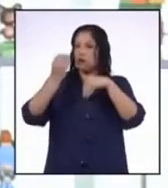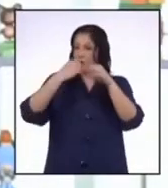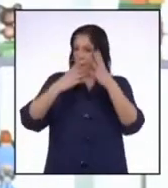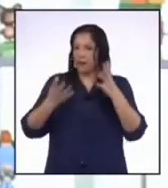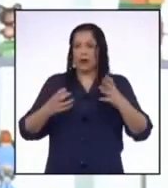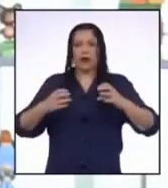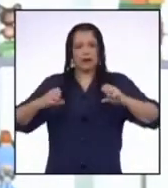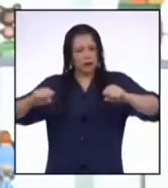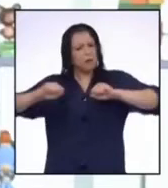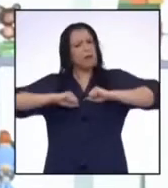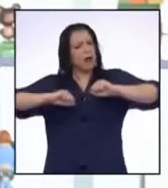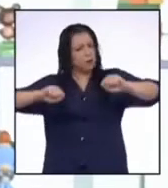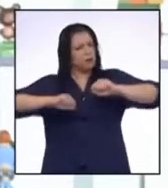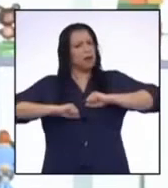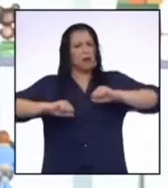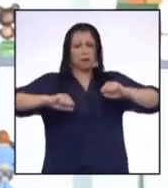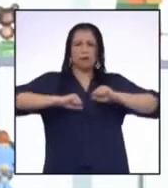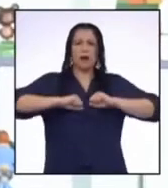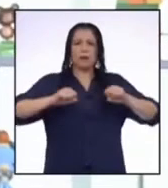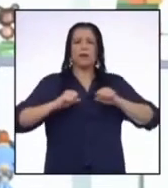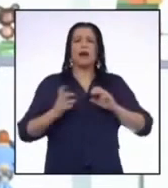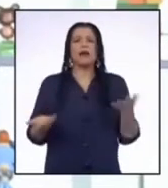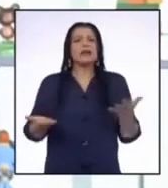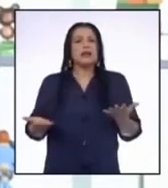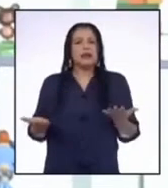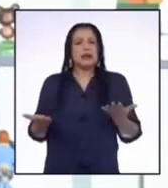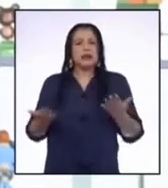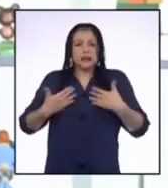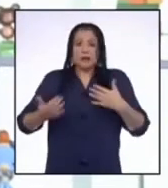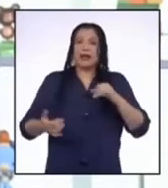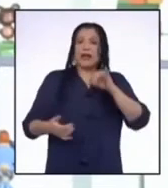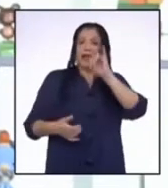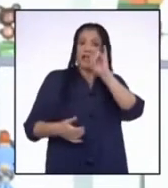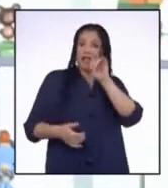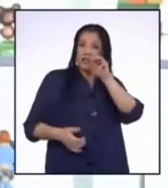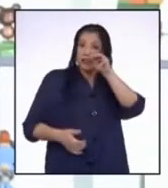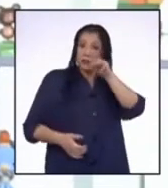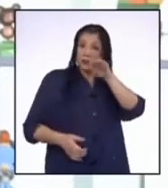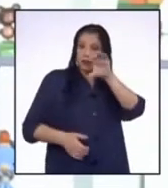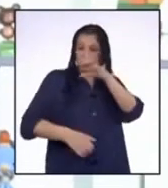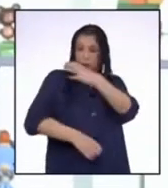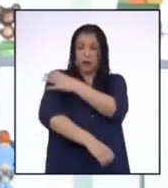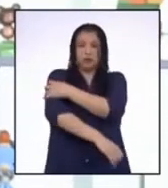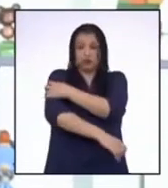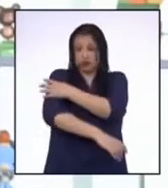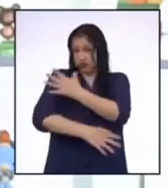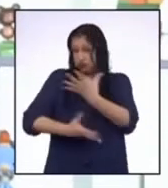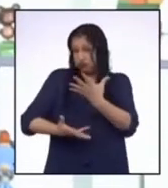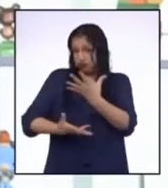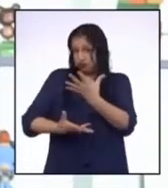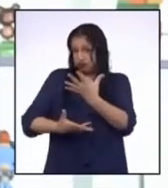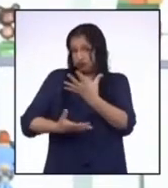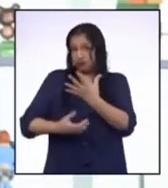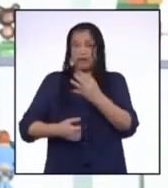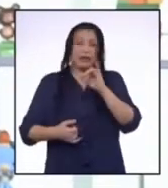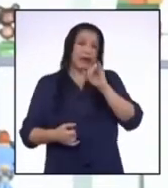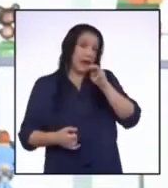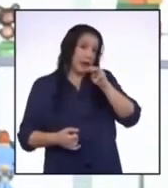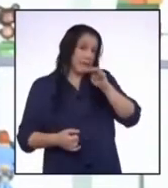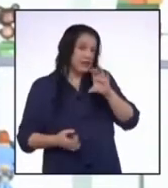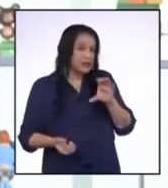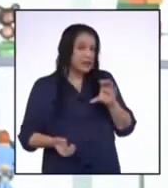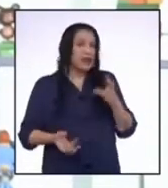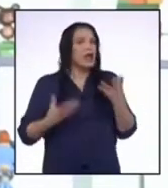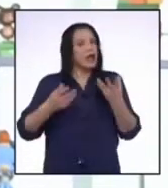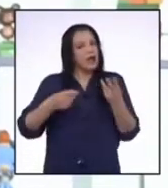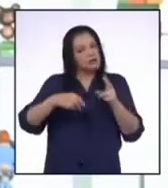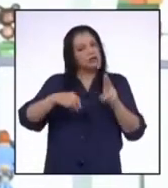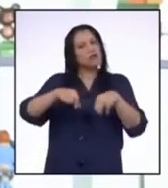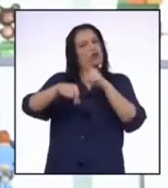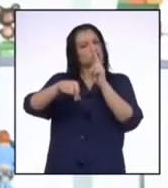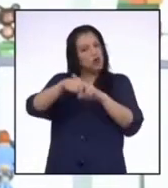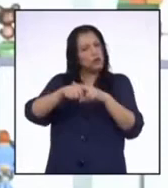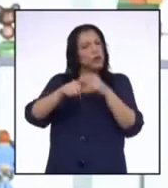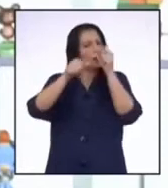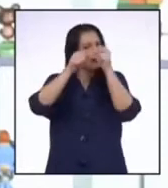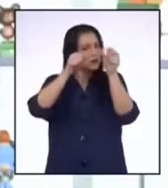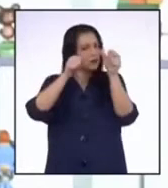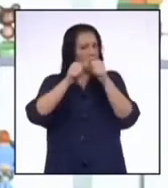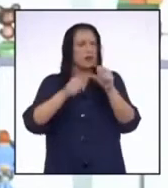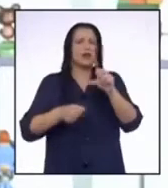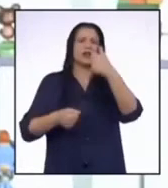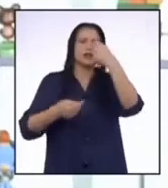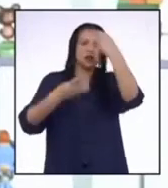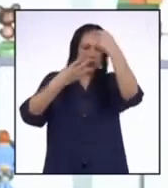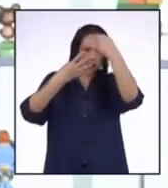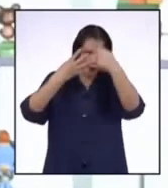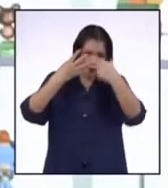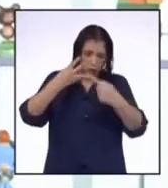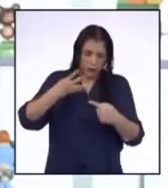hacer actividades físicas y mantener nuestro índice de masa corporal, o sea, nuestro IMC, en el rango normal, entre otras cosas